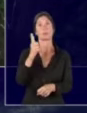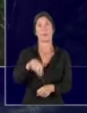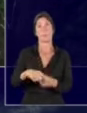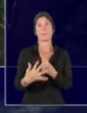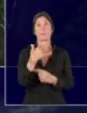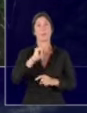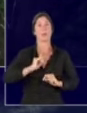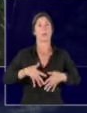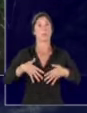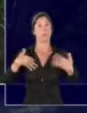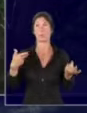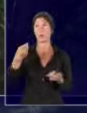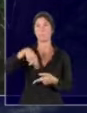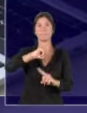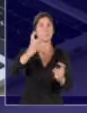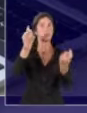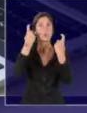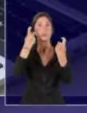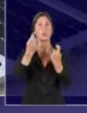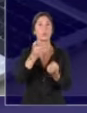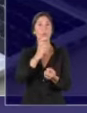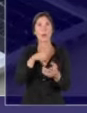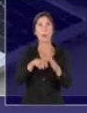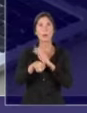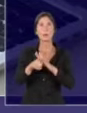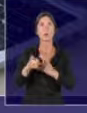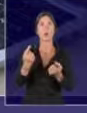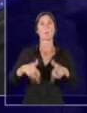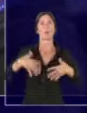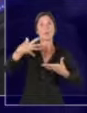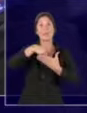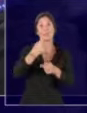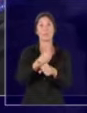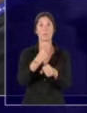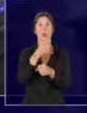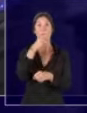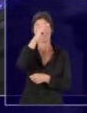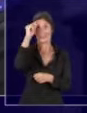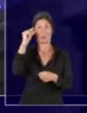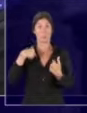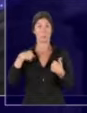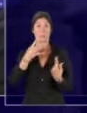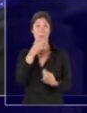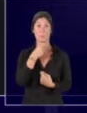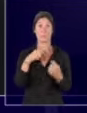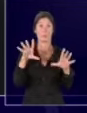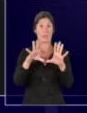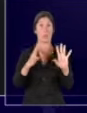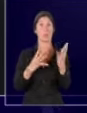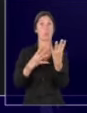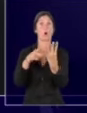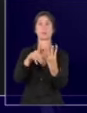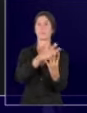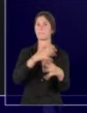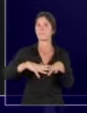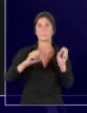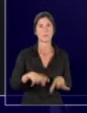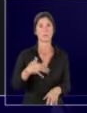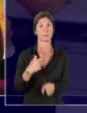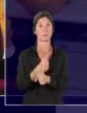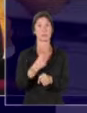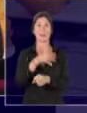cómo gestionar esas emociones. La salud mental hace que 4 de cada 10 españoles quieran dejar su trabajo, según el barómetro de Alan,